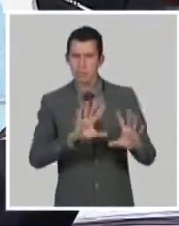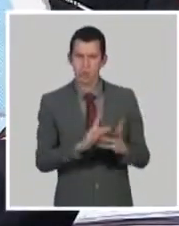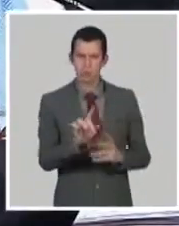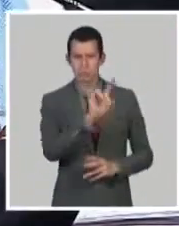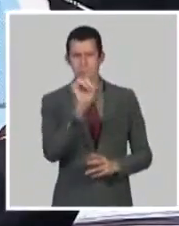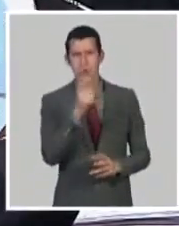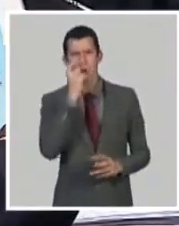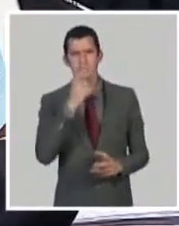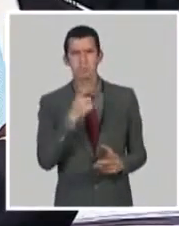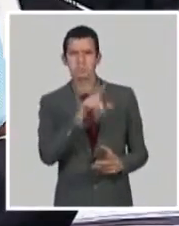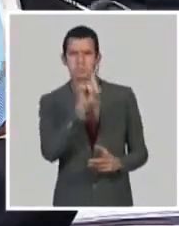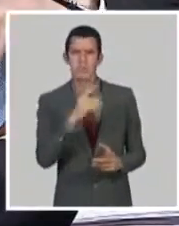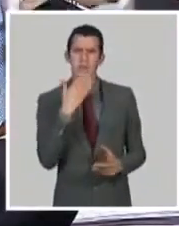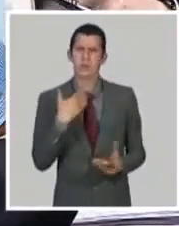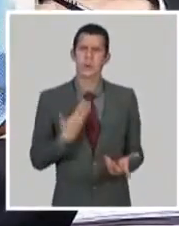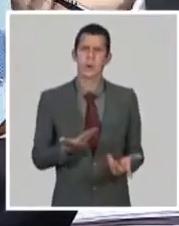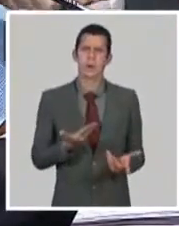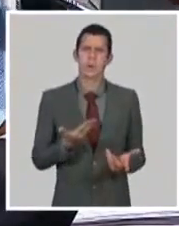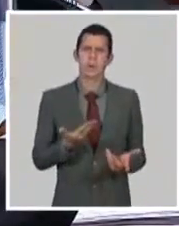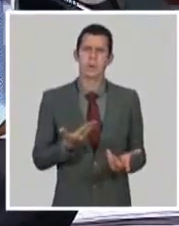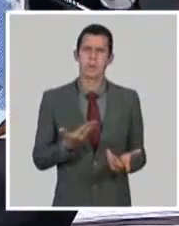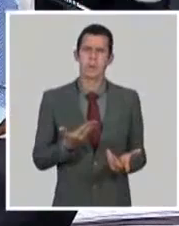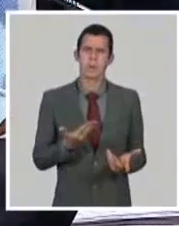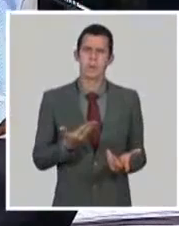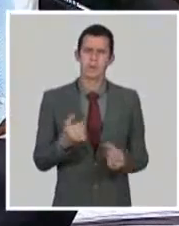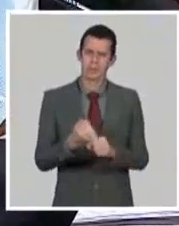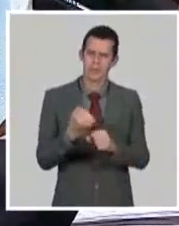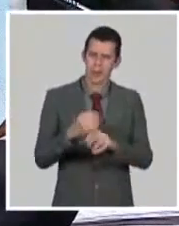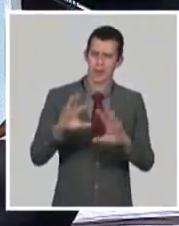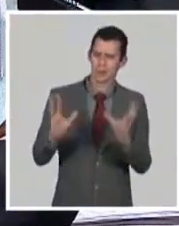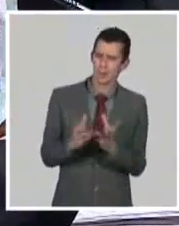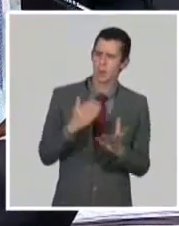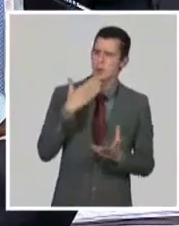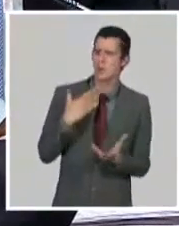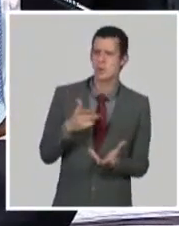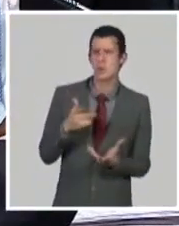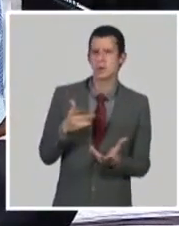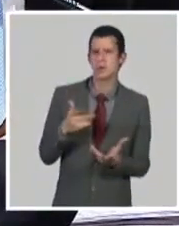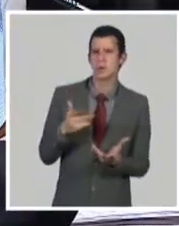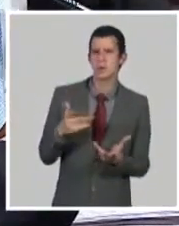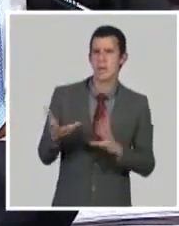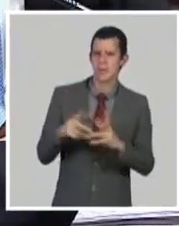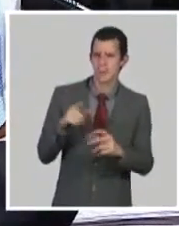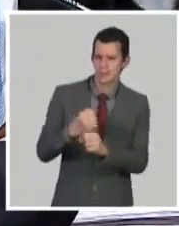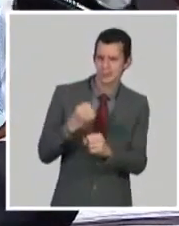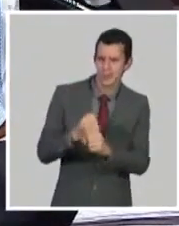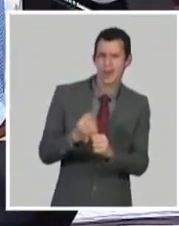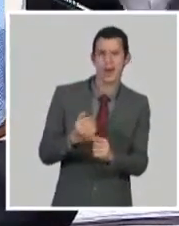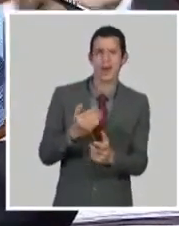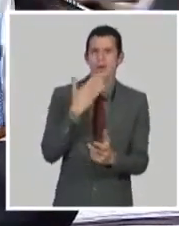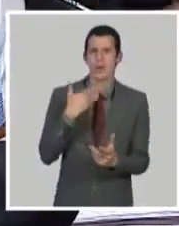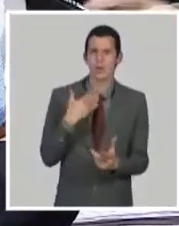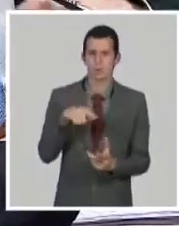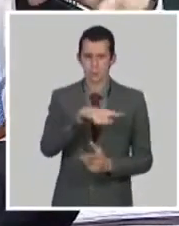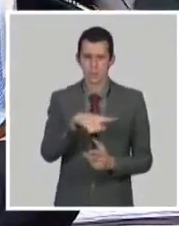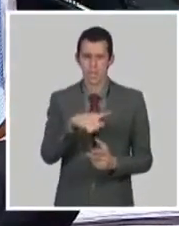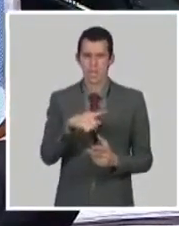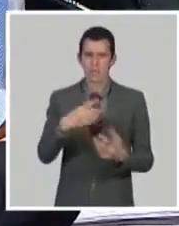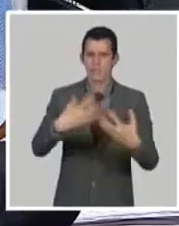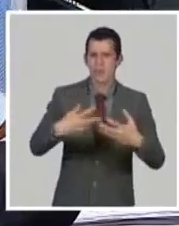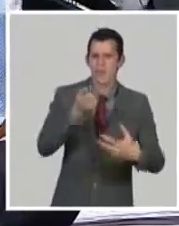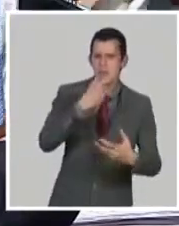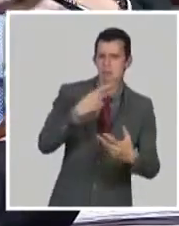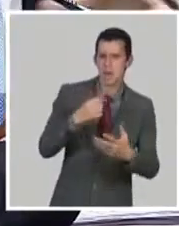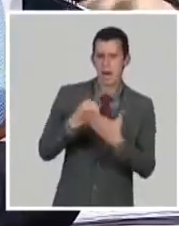bueno, ¿cómo sigue todo el trabajo de la estructura BioCuba Pharma en el apoyo a este trabajo de las vacunas, en el resto de los medicamentos